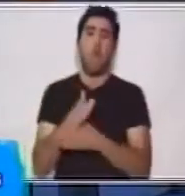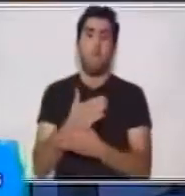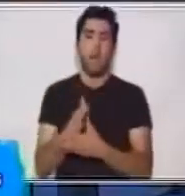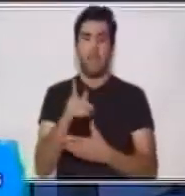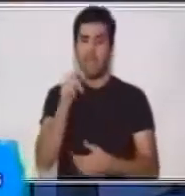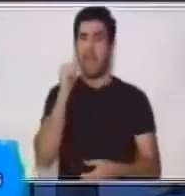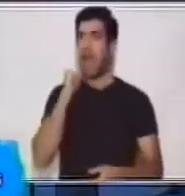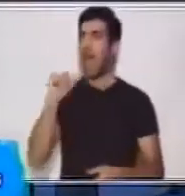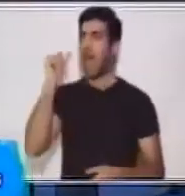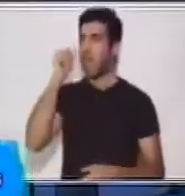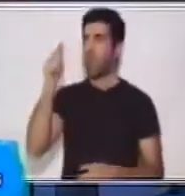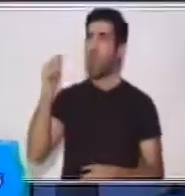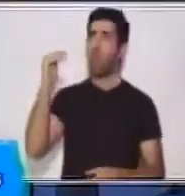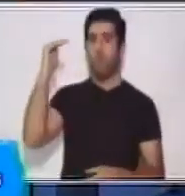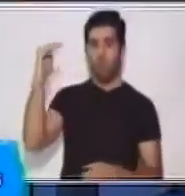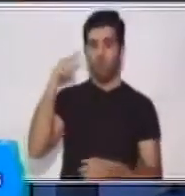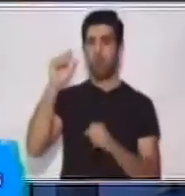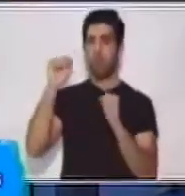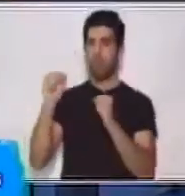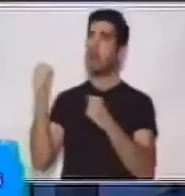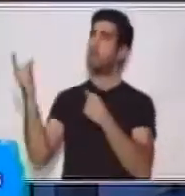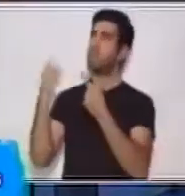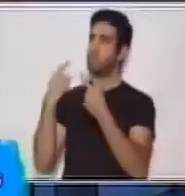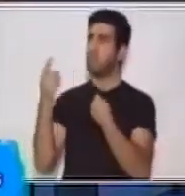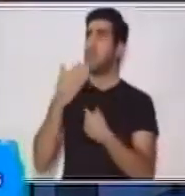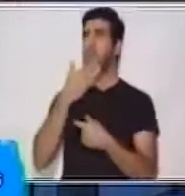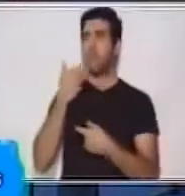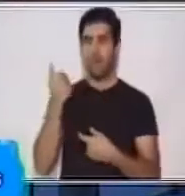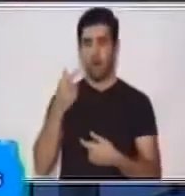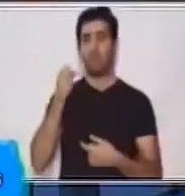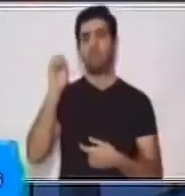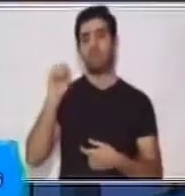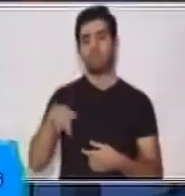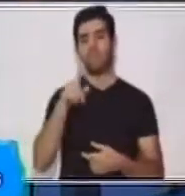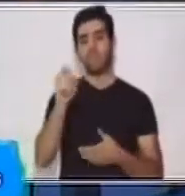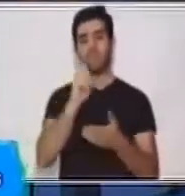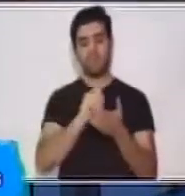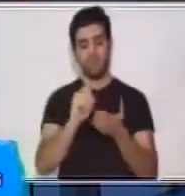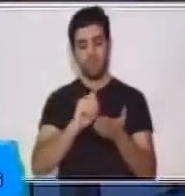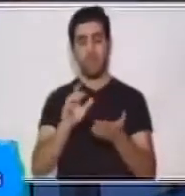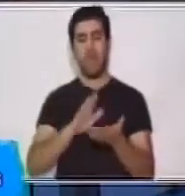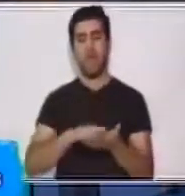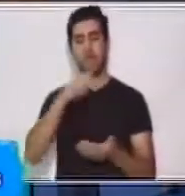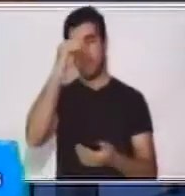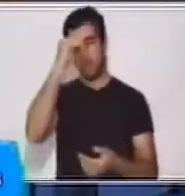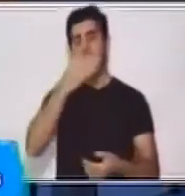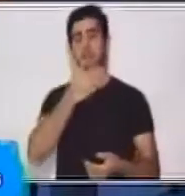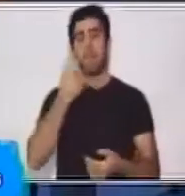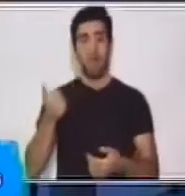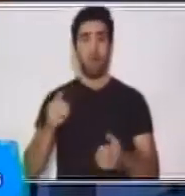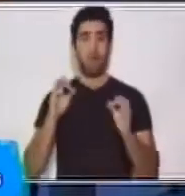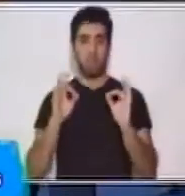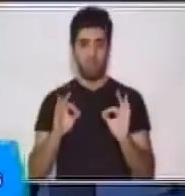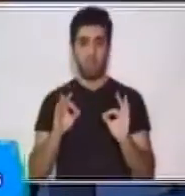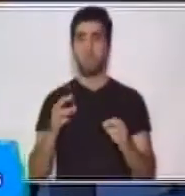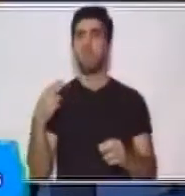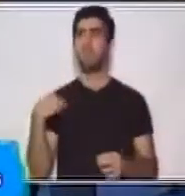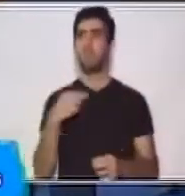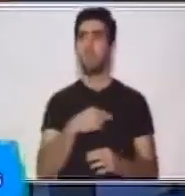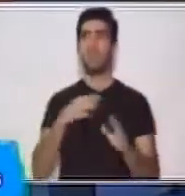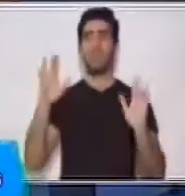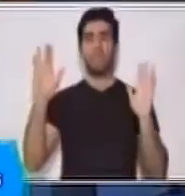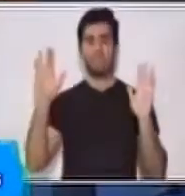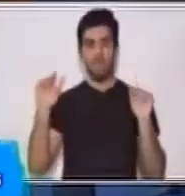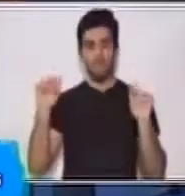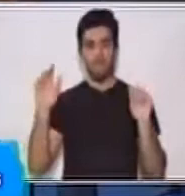compartir. adulto, con alguien que esté dentro de tu casa y así de la misma manera pues sigas aprendiendo. Bueno, entonces nos vamos a despedir. Muy